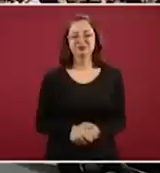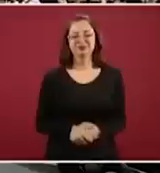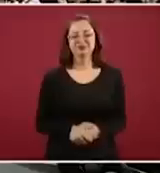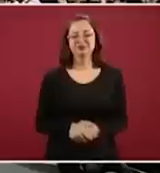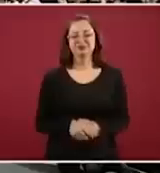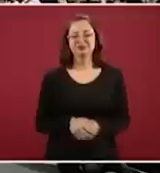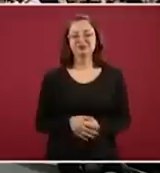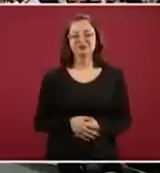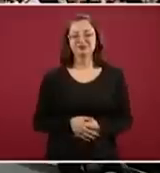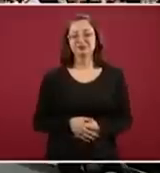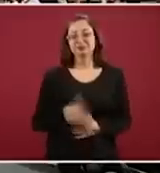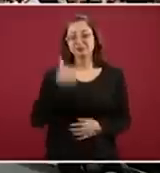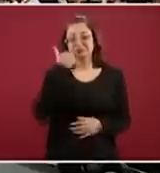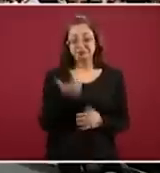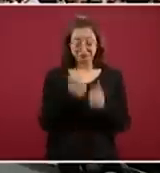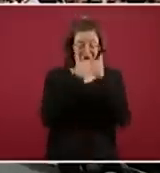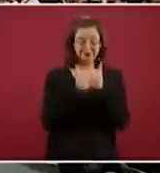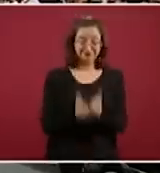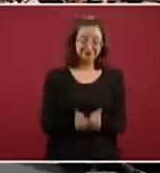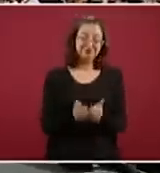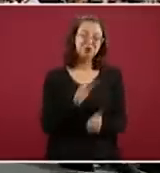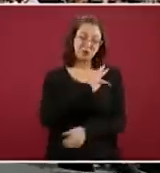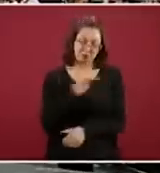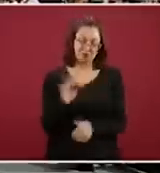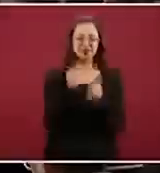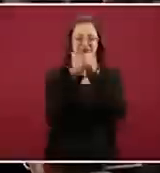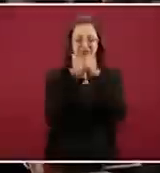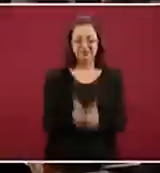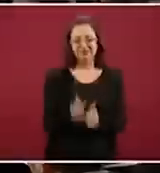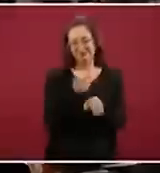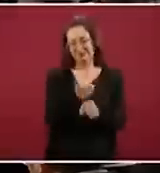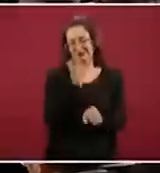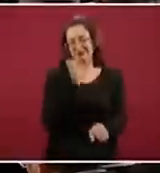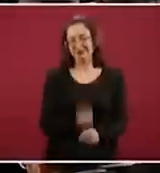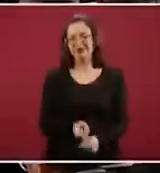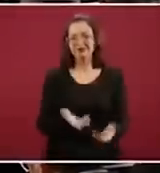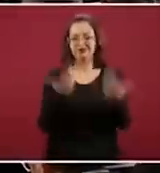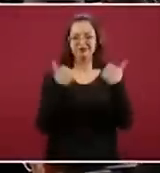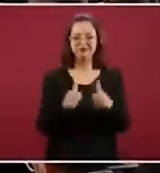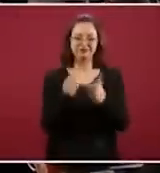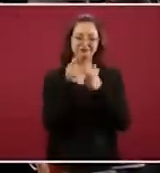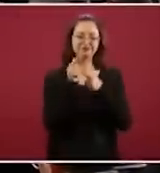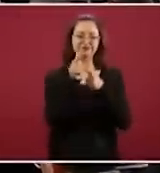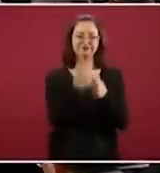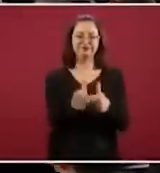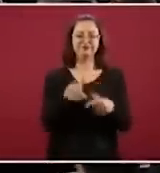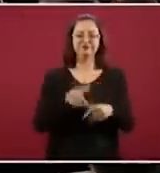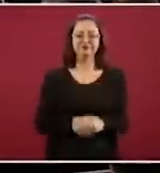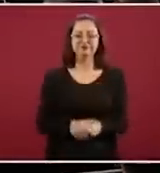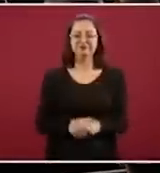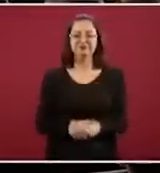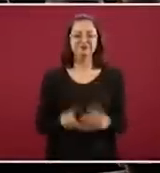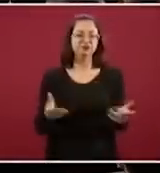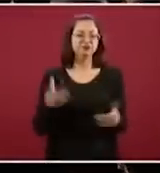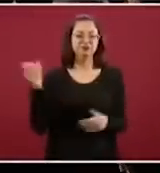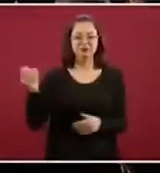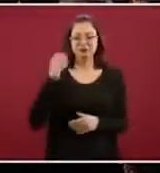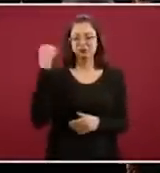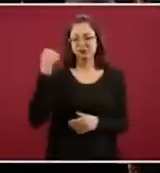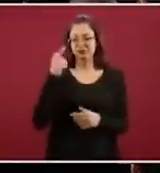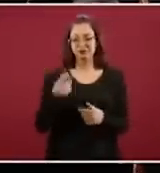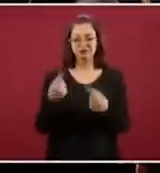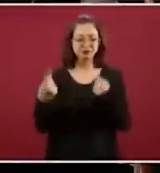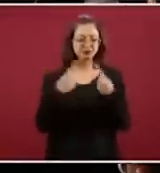Bueno, los que quieran quedarse, les invitamos. Vamos a continuar con esta conferencia, con